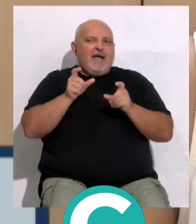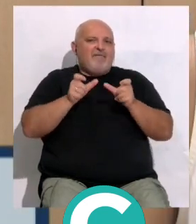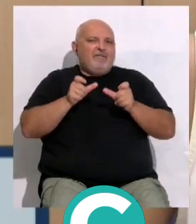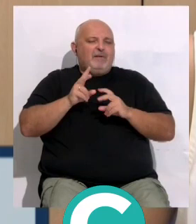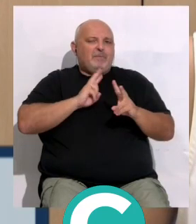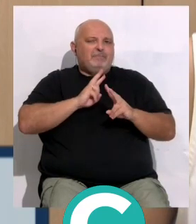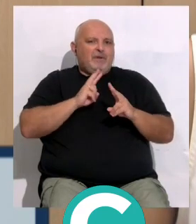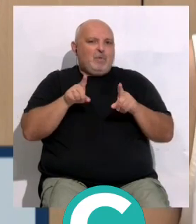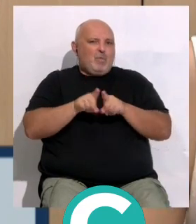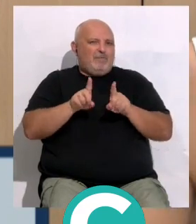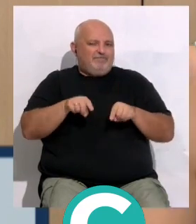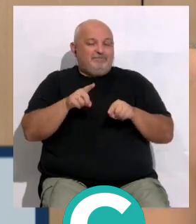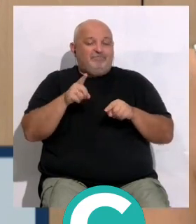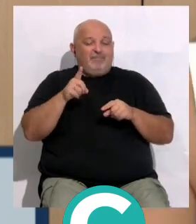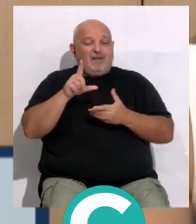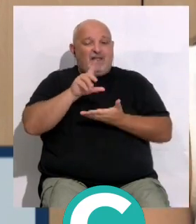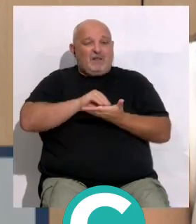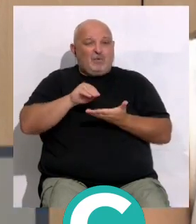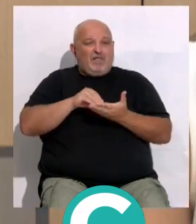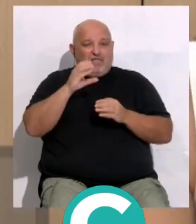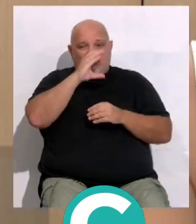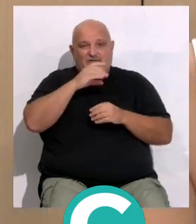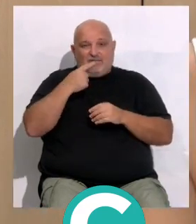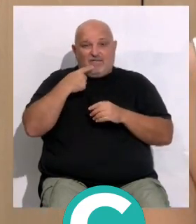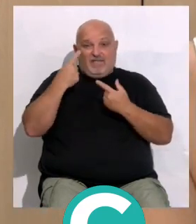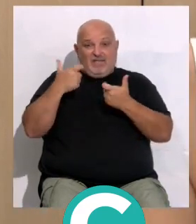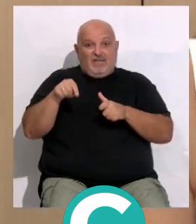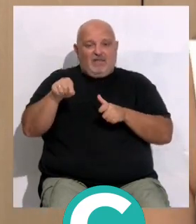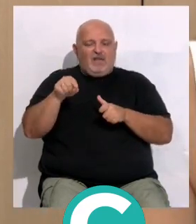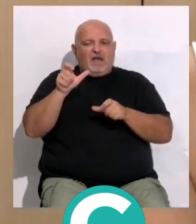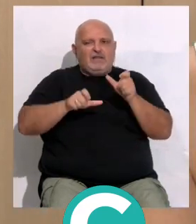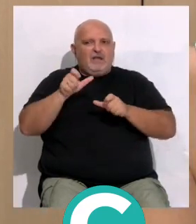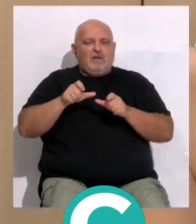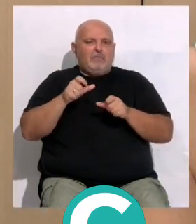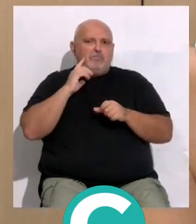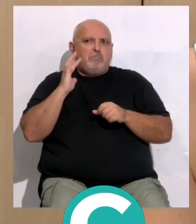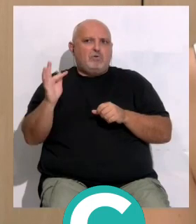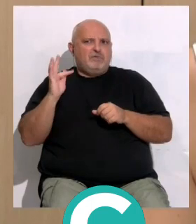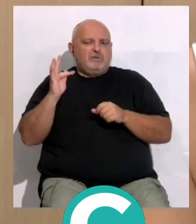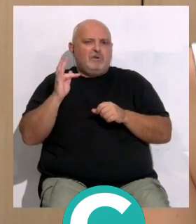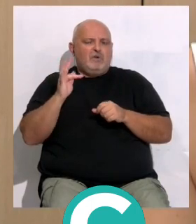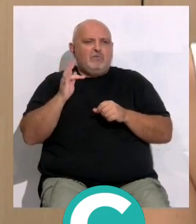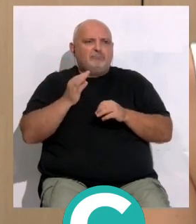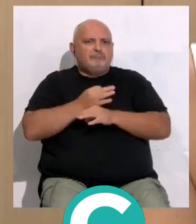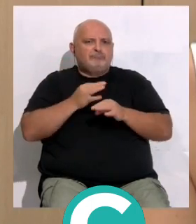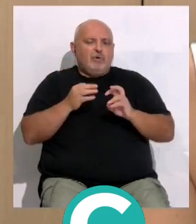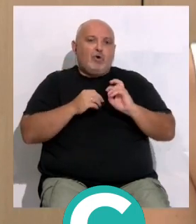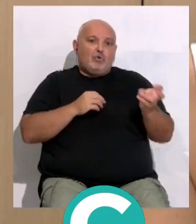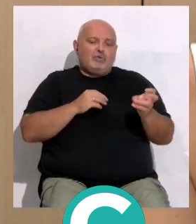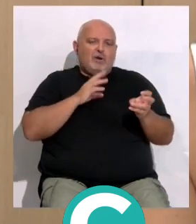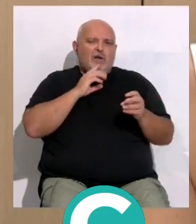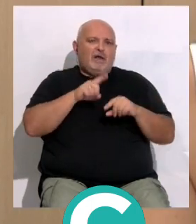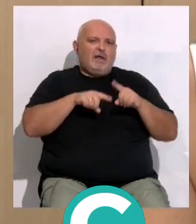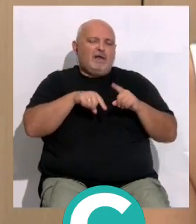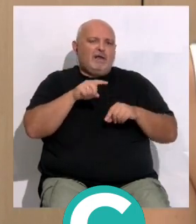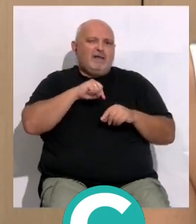responde igual. De hecho, en la literatura científica se ve que hay gente que responde positivamente a una intervención y hay incluso